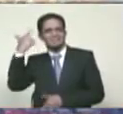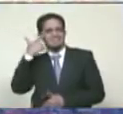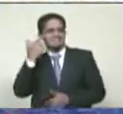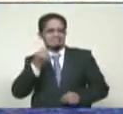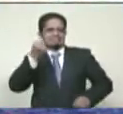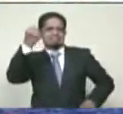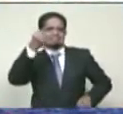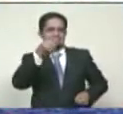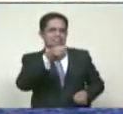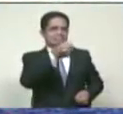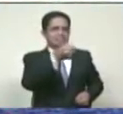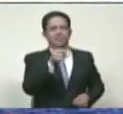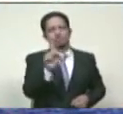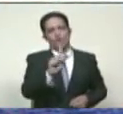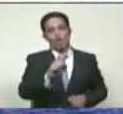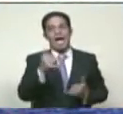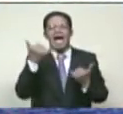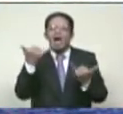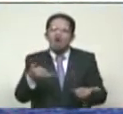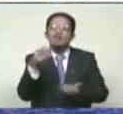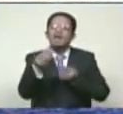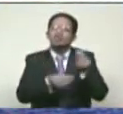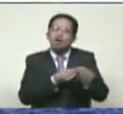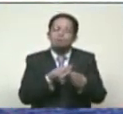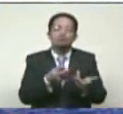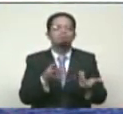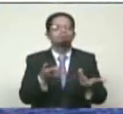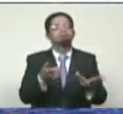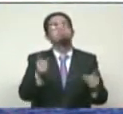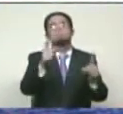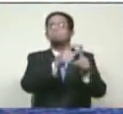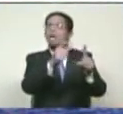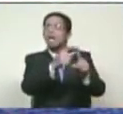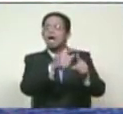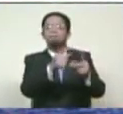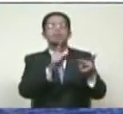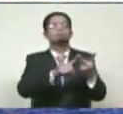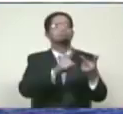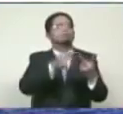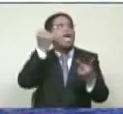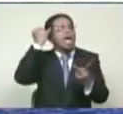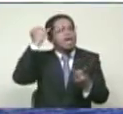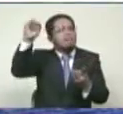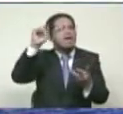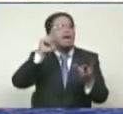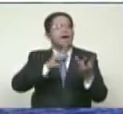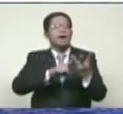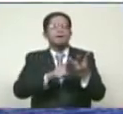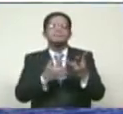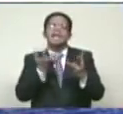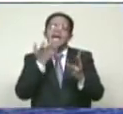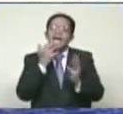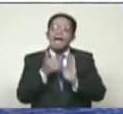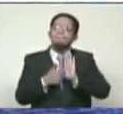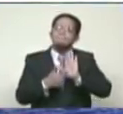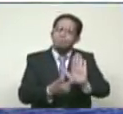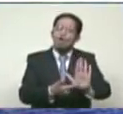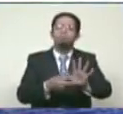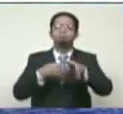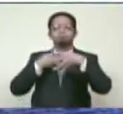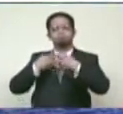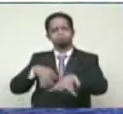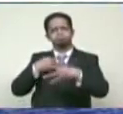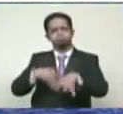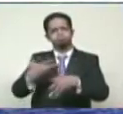ahora con las ideas, con la palabra, con el ejemplo, con la movilización, con la conciencia,